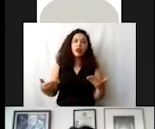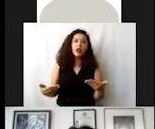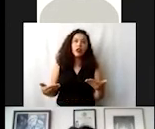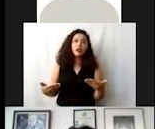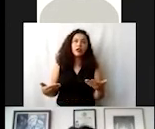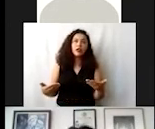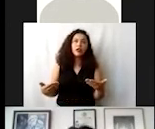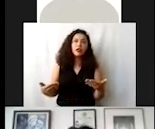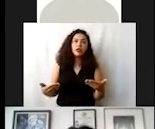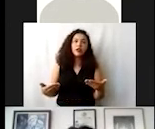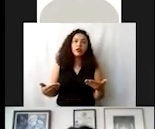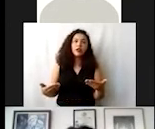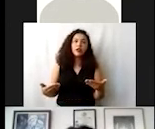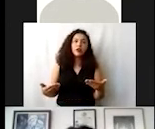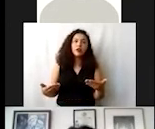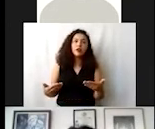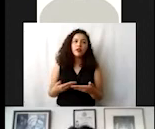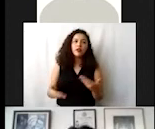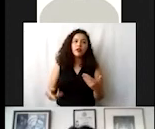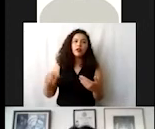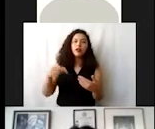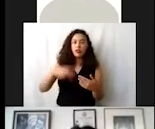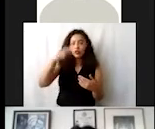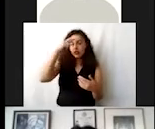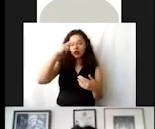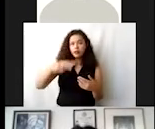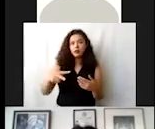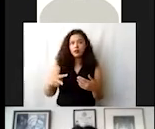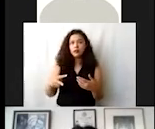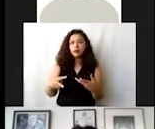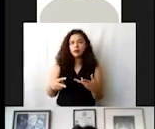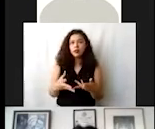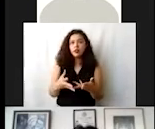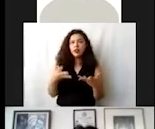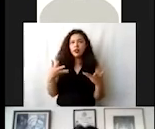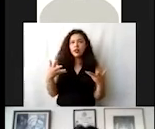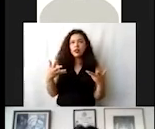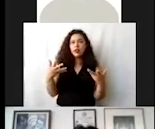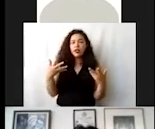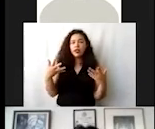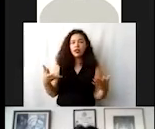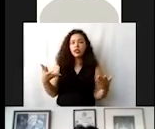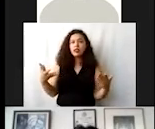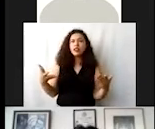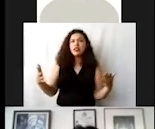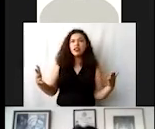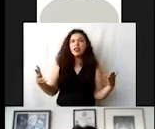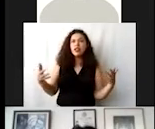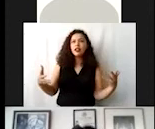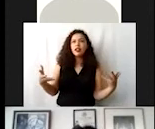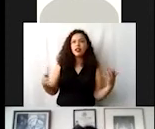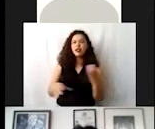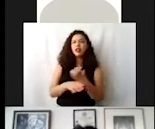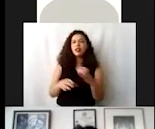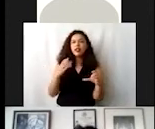pues en México, el gran traslado de bienes se lleva a